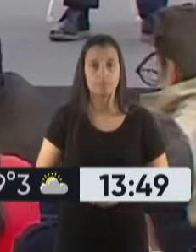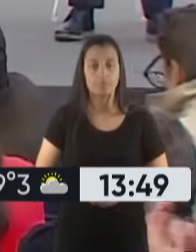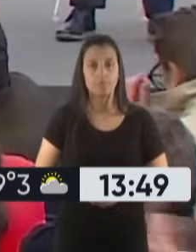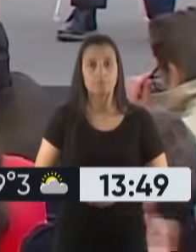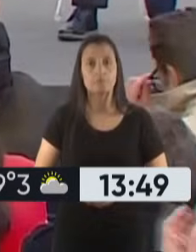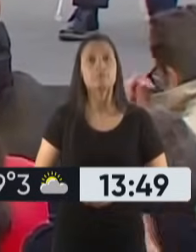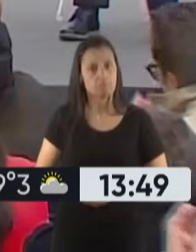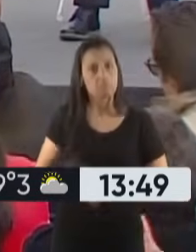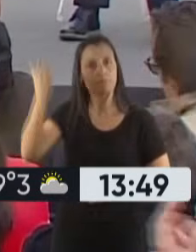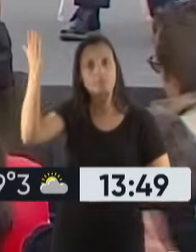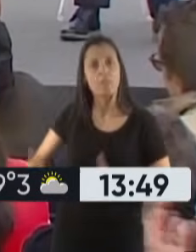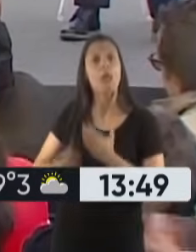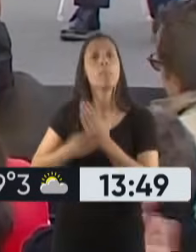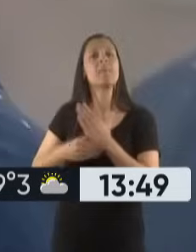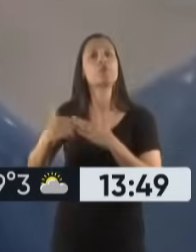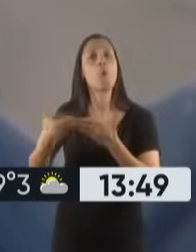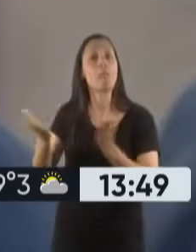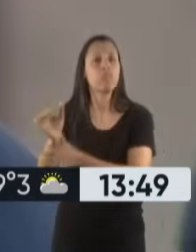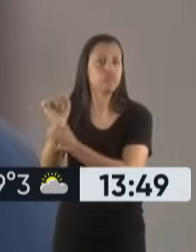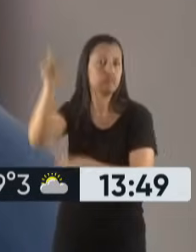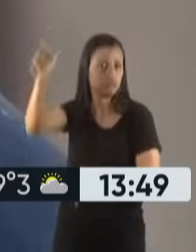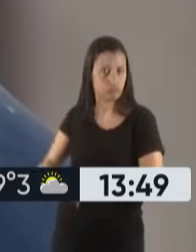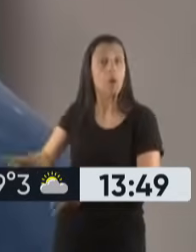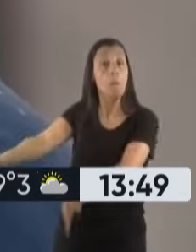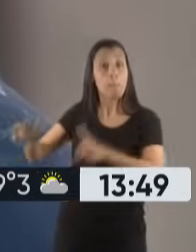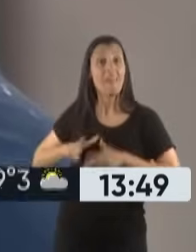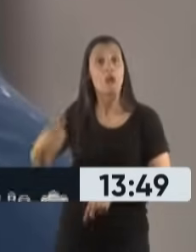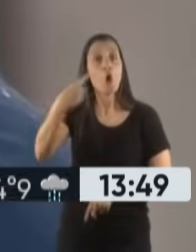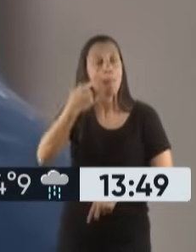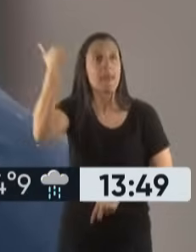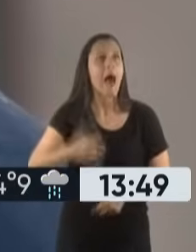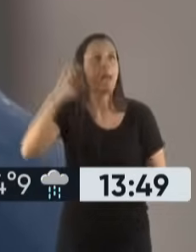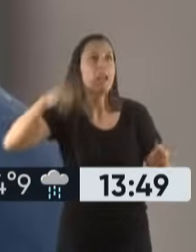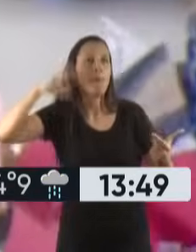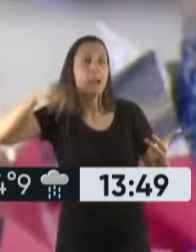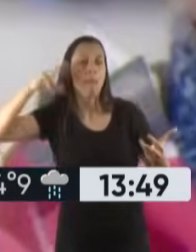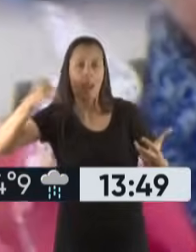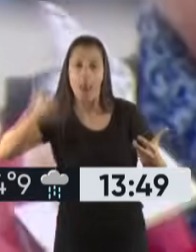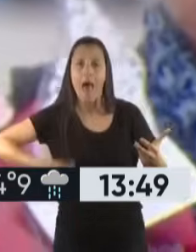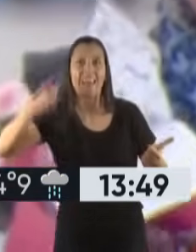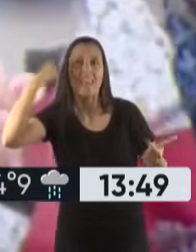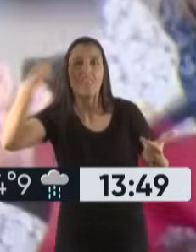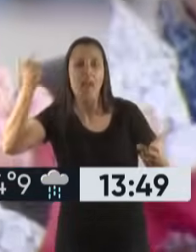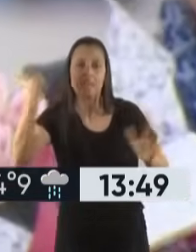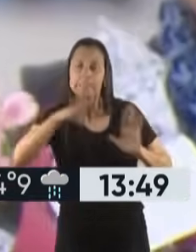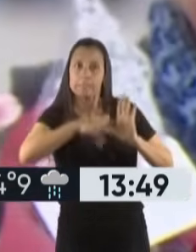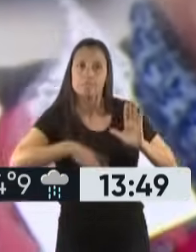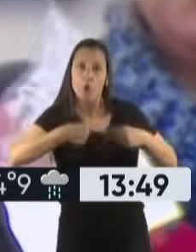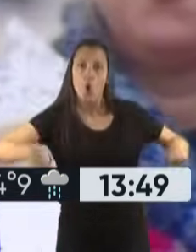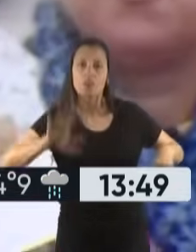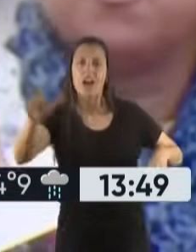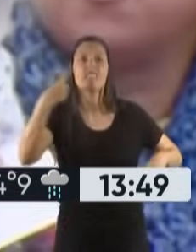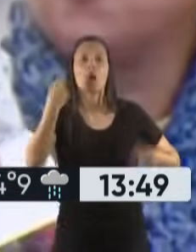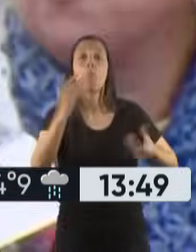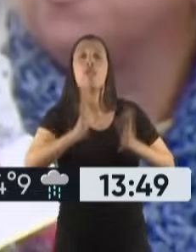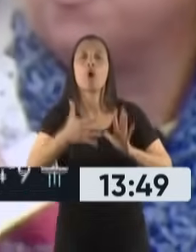Se lo merece. Y me dijo, mirá, tengo una serie de planes, tengo una serie de ideas. Vamos a ver cómo la